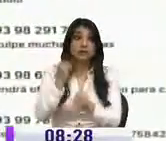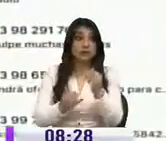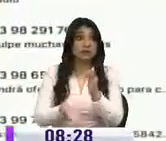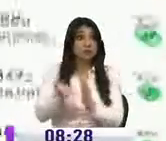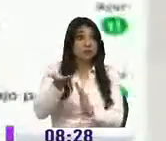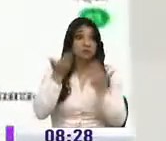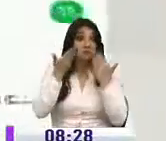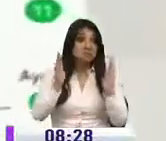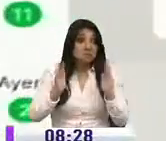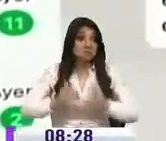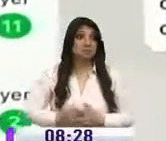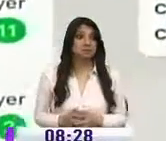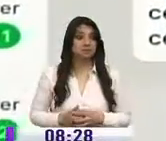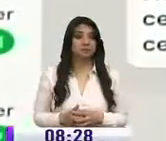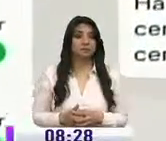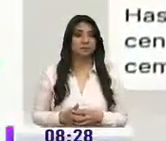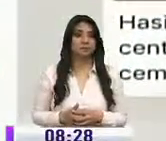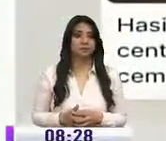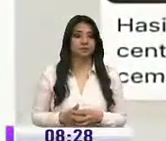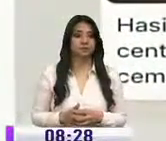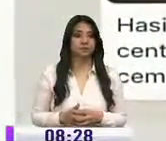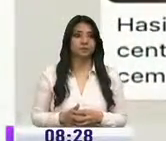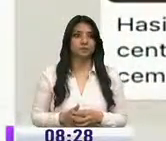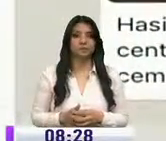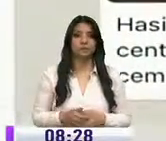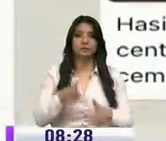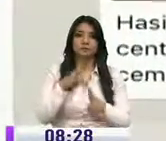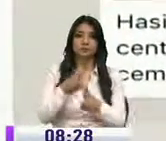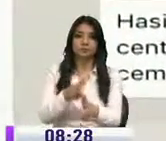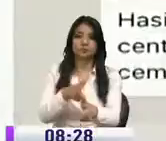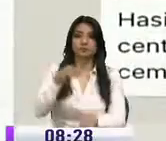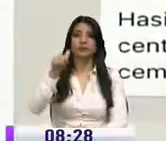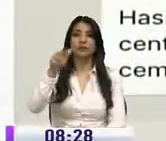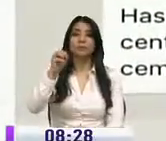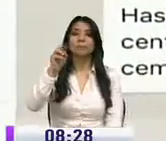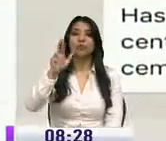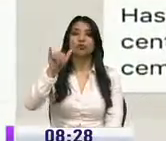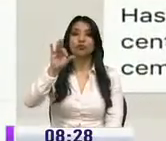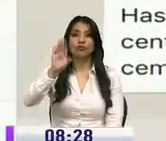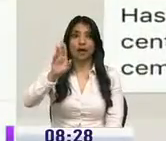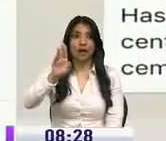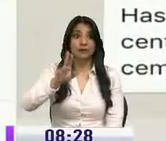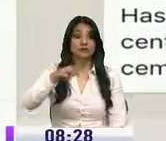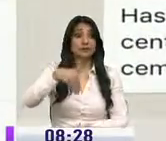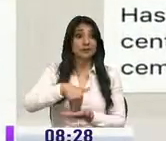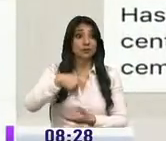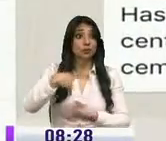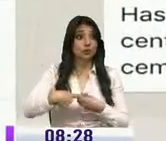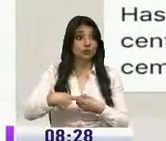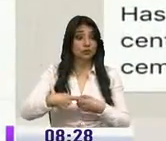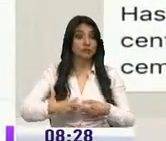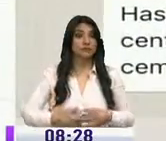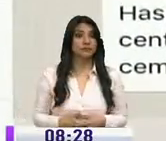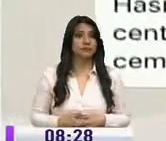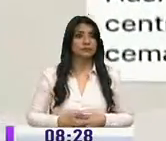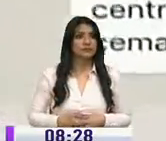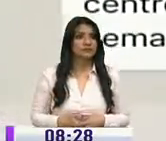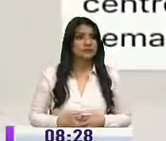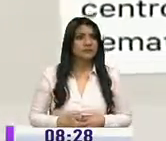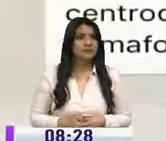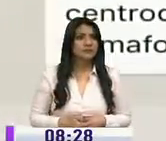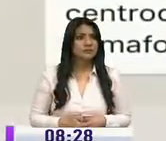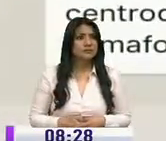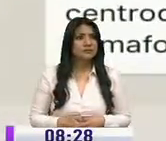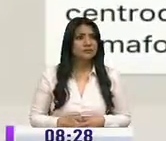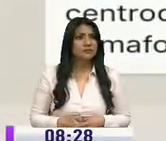sabemos. Hasta el tráfico vehicular a la calle Montúfar, centro de Quito, por esto parece,